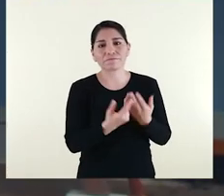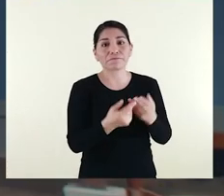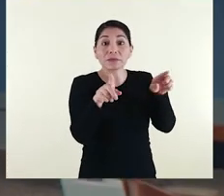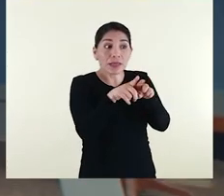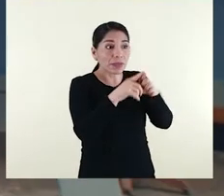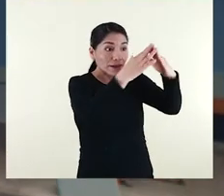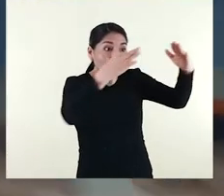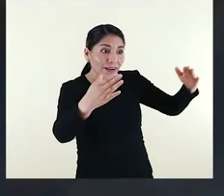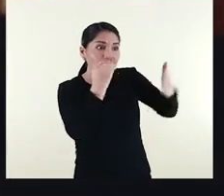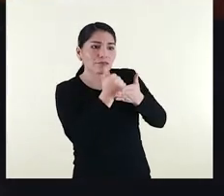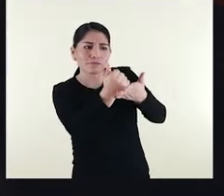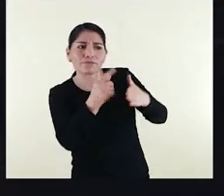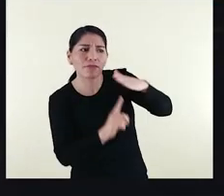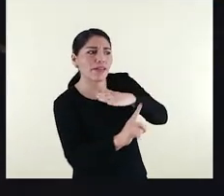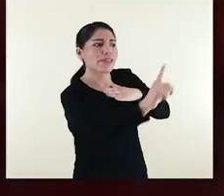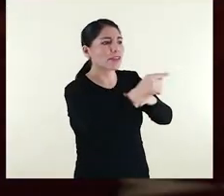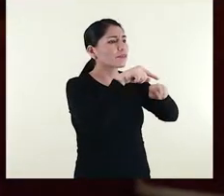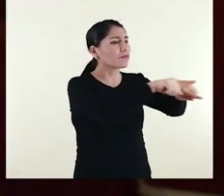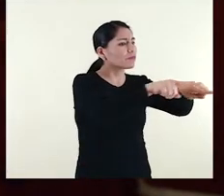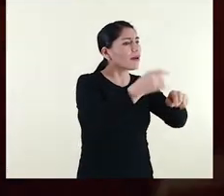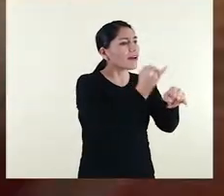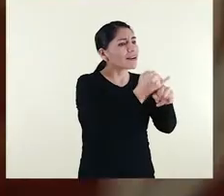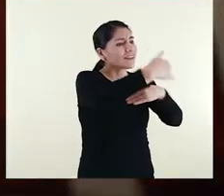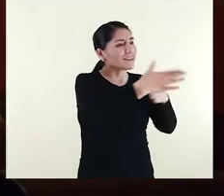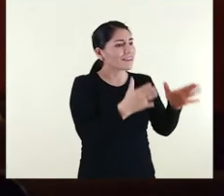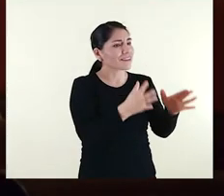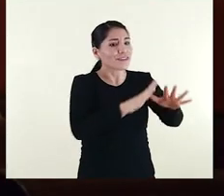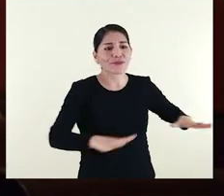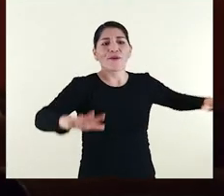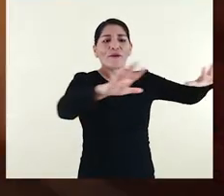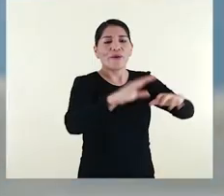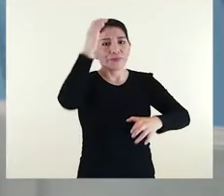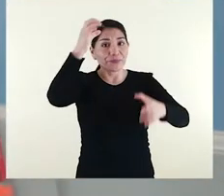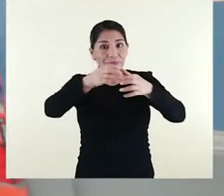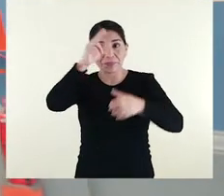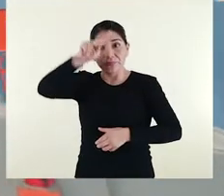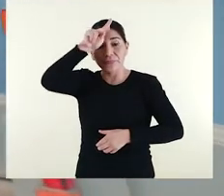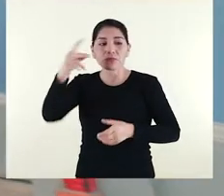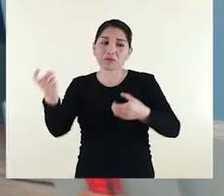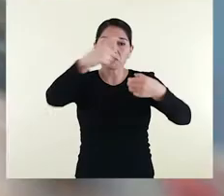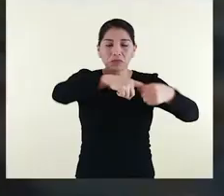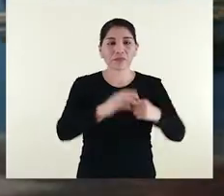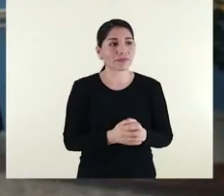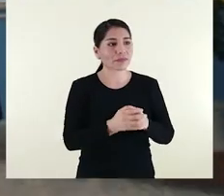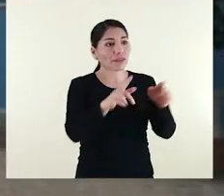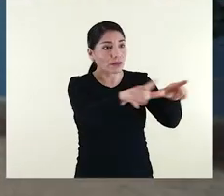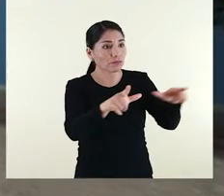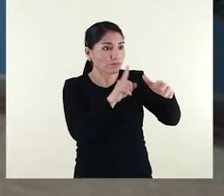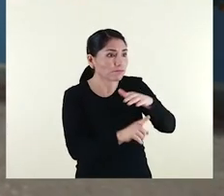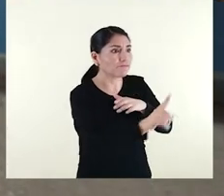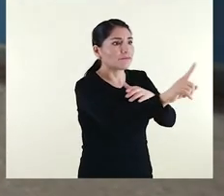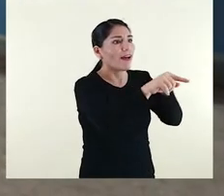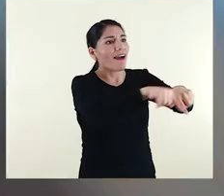Así también ostenta una capilla que ha sido restaurada en conjunto con todo el predio que es utilizado por el Congreso de la República. Entrar es